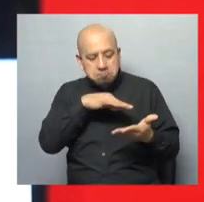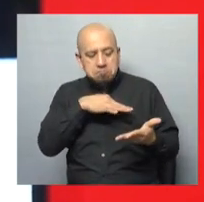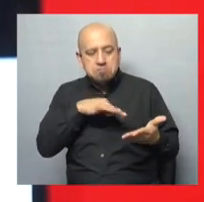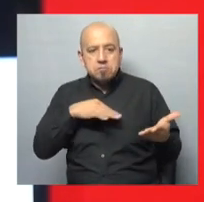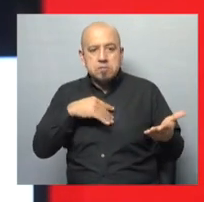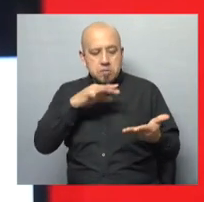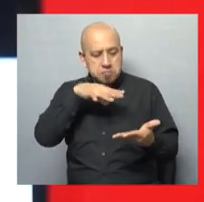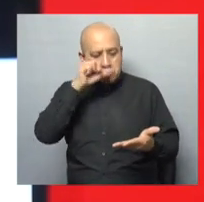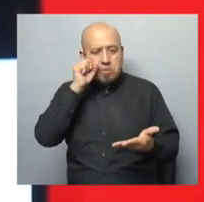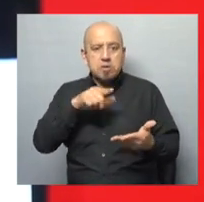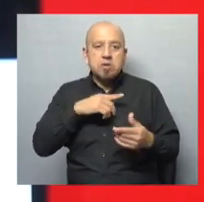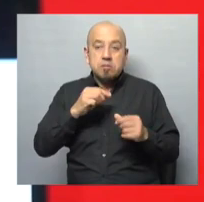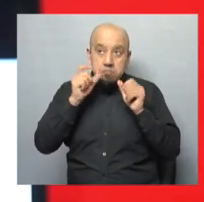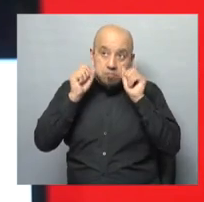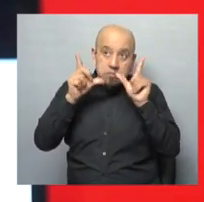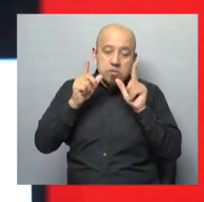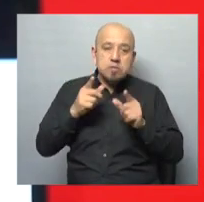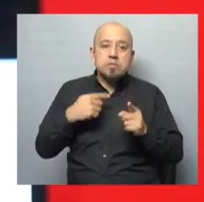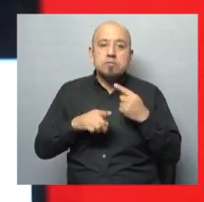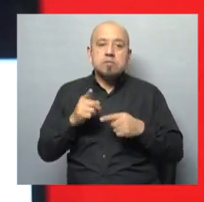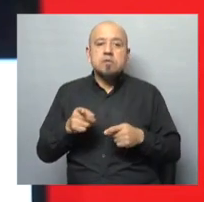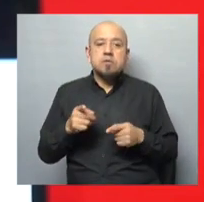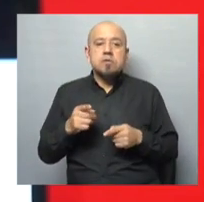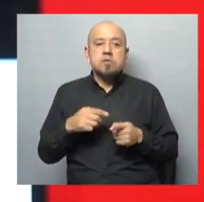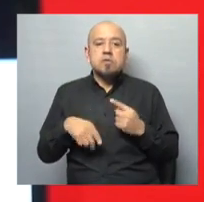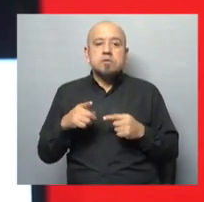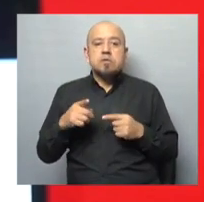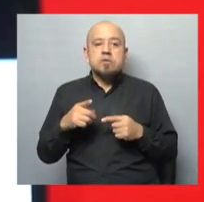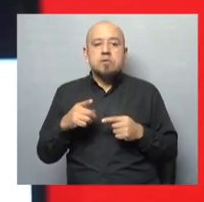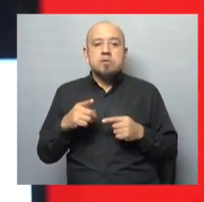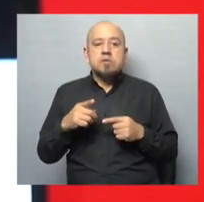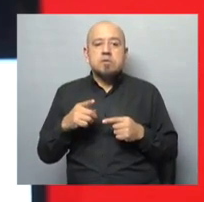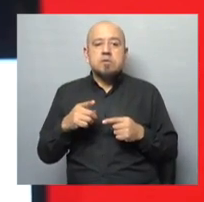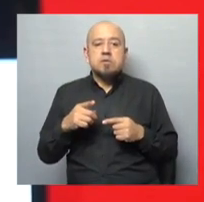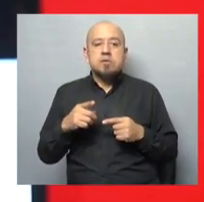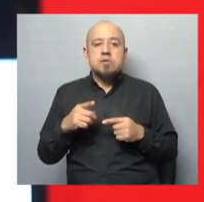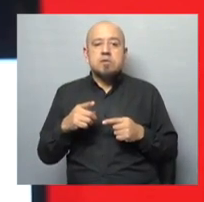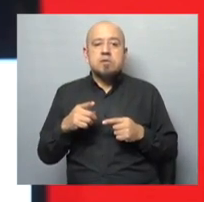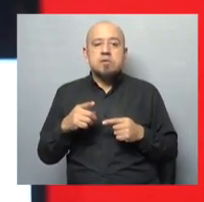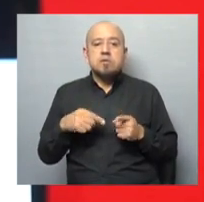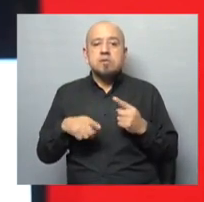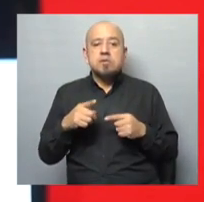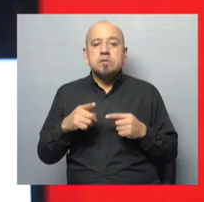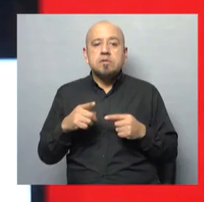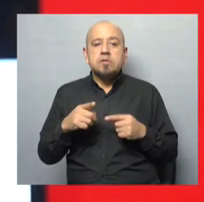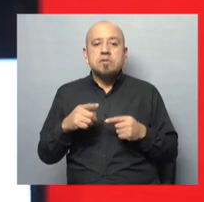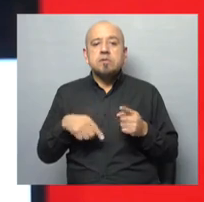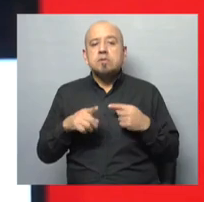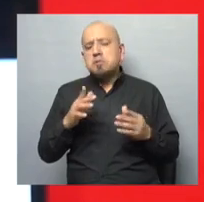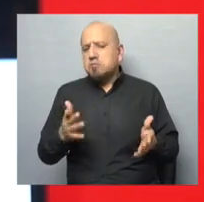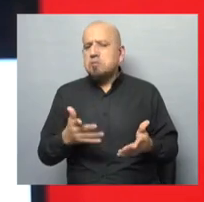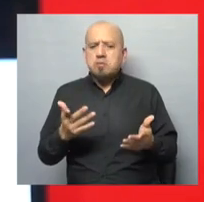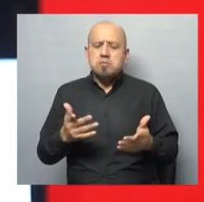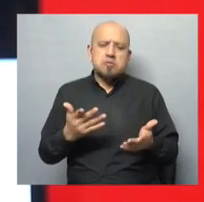prestado atención igual no es una viva decir que igual igual un bolo de agua poco pero no volvíamos